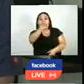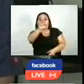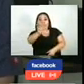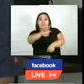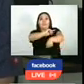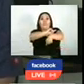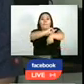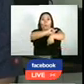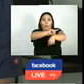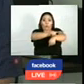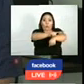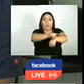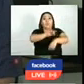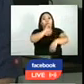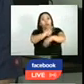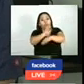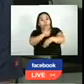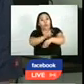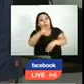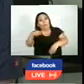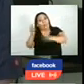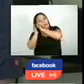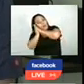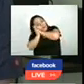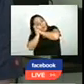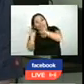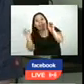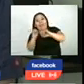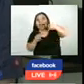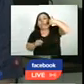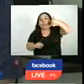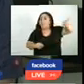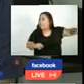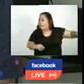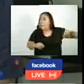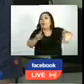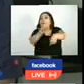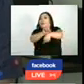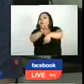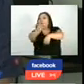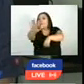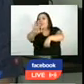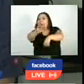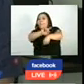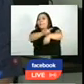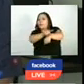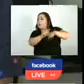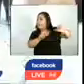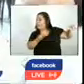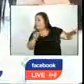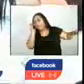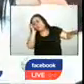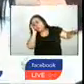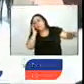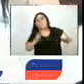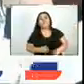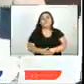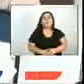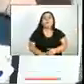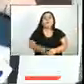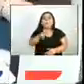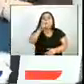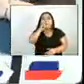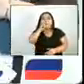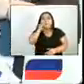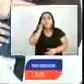minutos antes de irnos a acostar dejemos de utilizar cualquier dispositivo de este tipo. Pero los padres